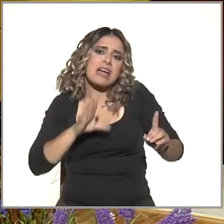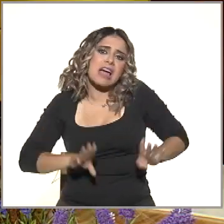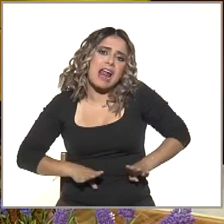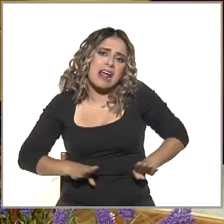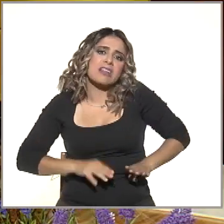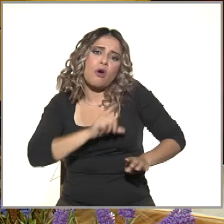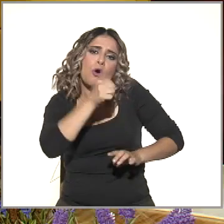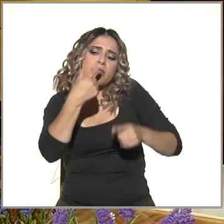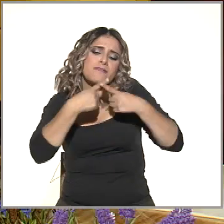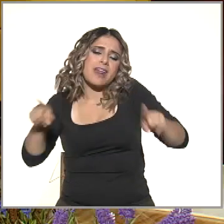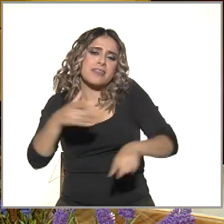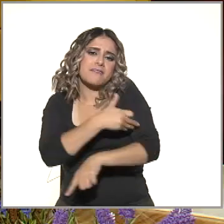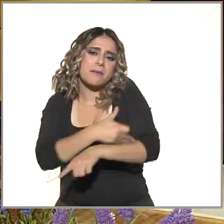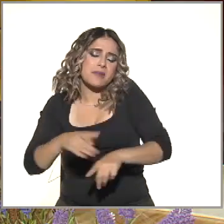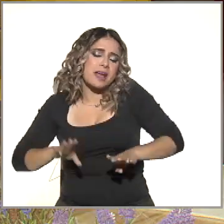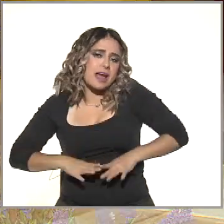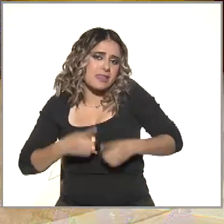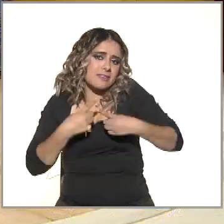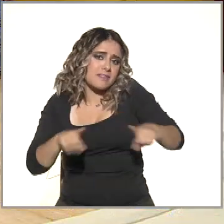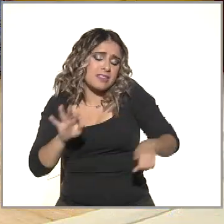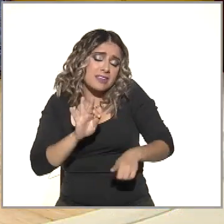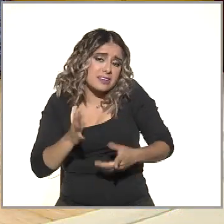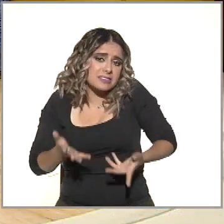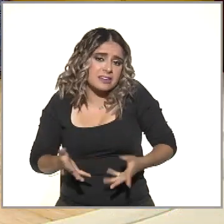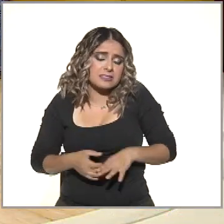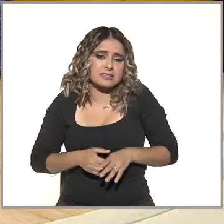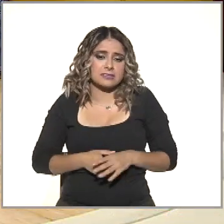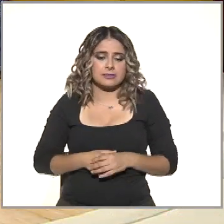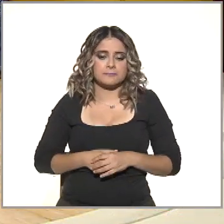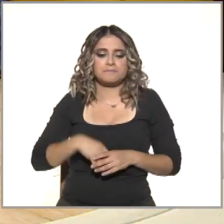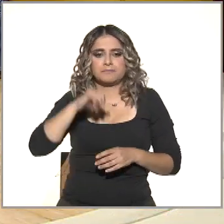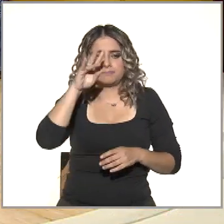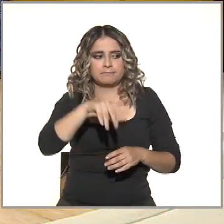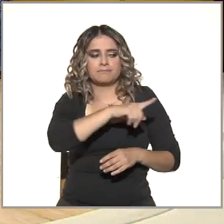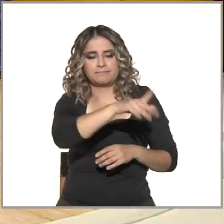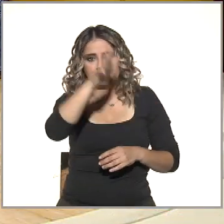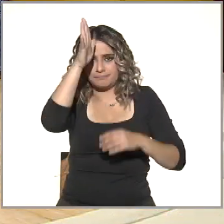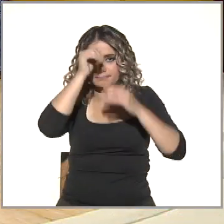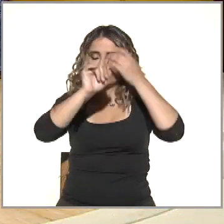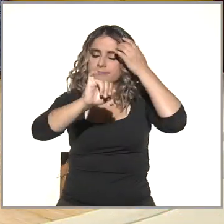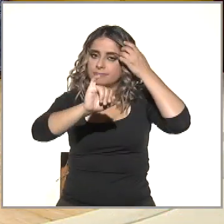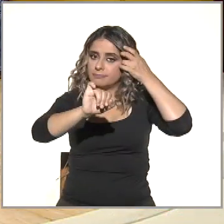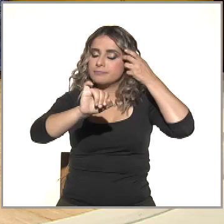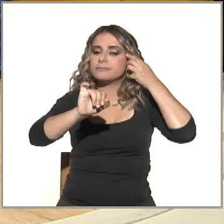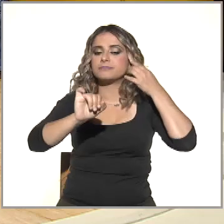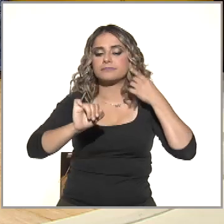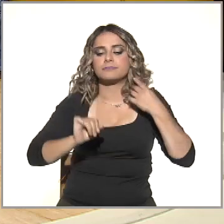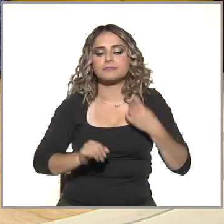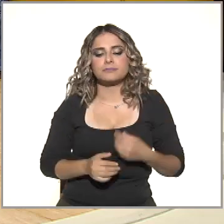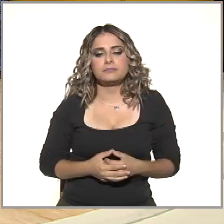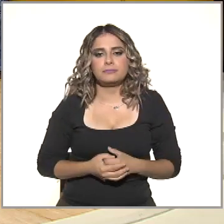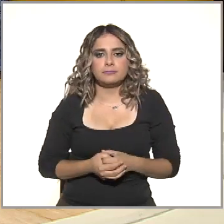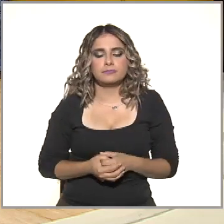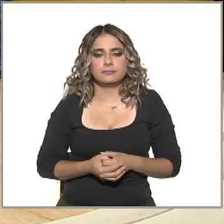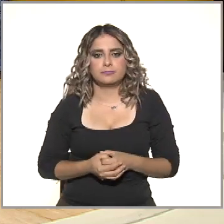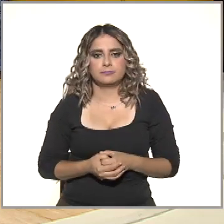yo creo que posiblemente. el punto, y completamente de acuerdo contigo, Doc, también, es cómo